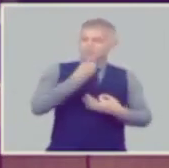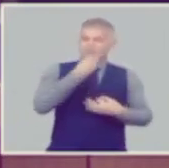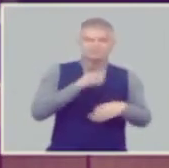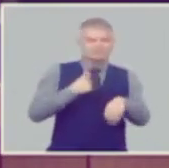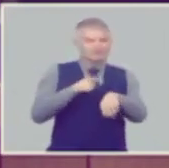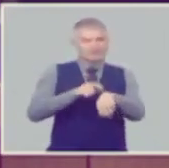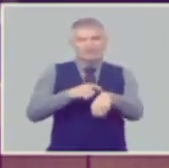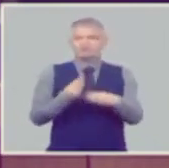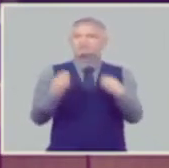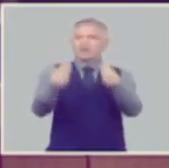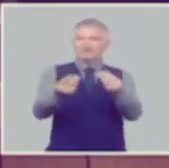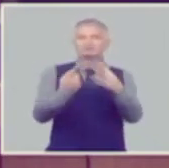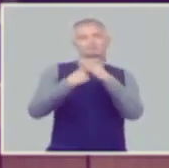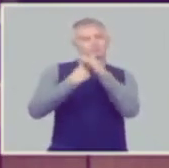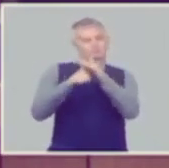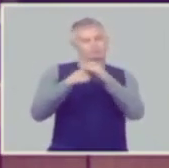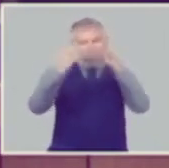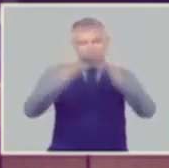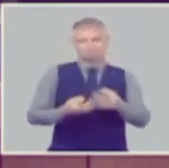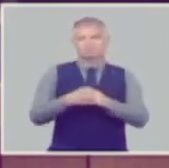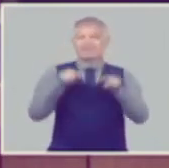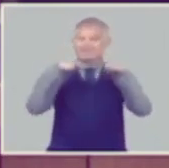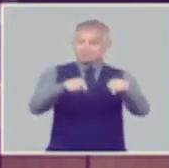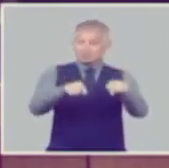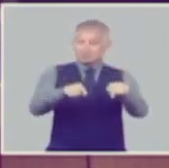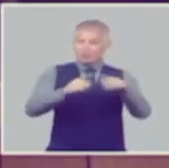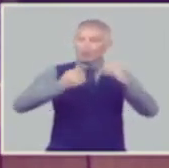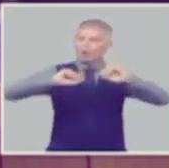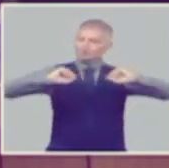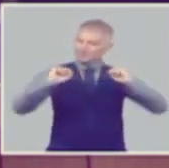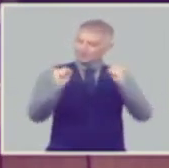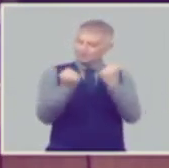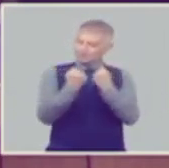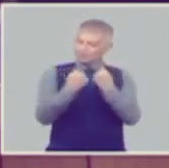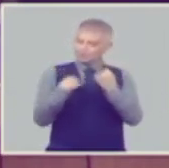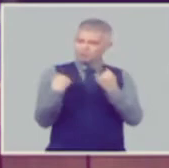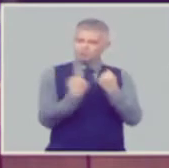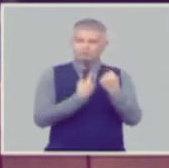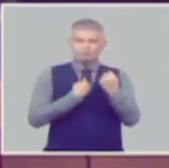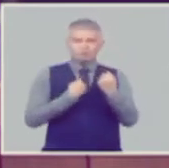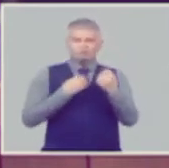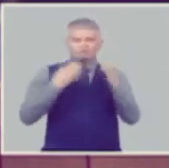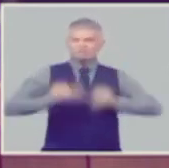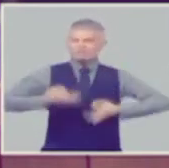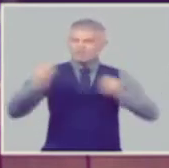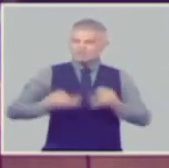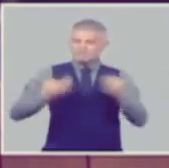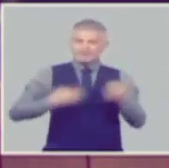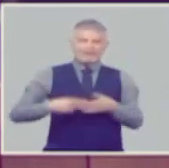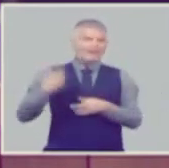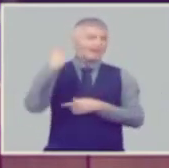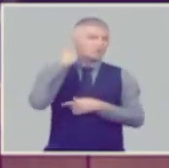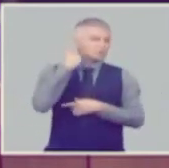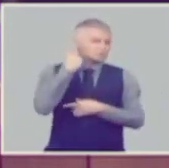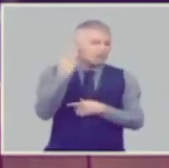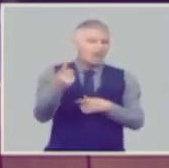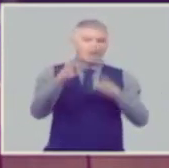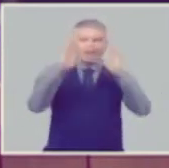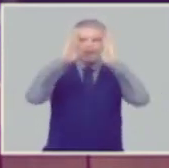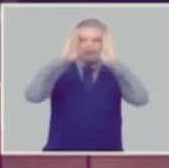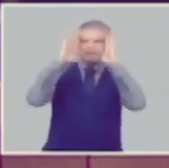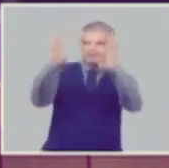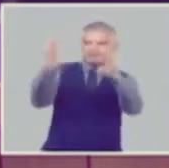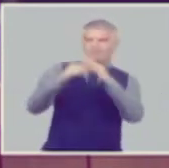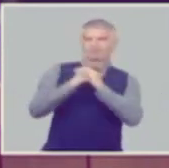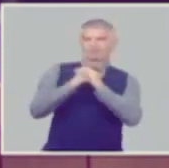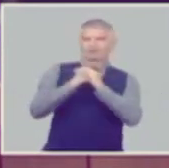una solución. Esa obligación nos debe llevar constantemente a las bases, a escuchar, a atender,